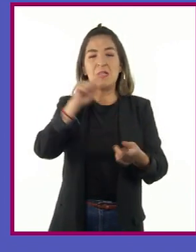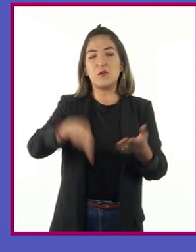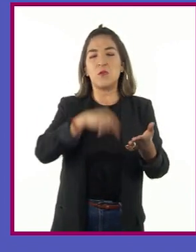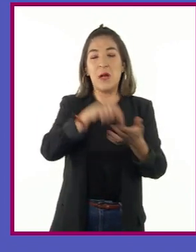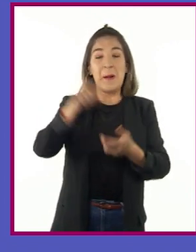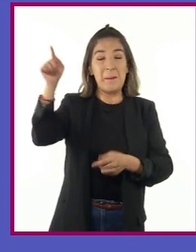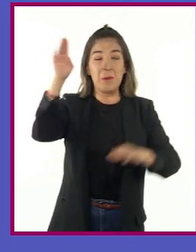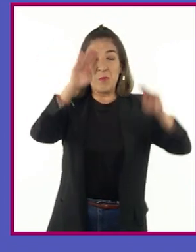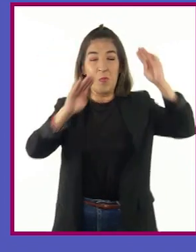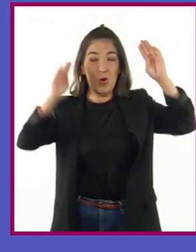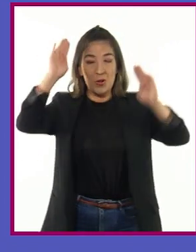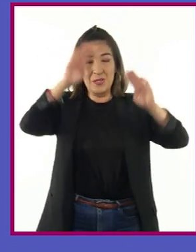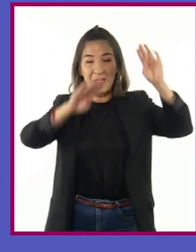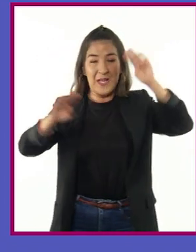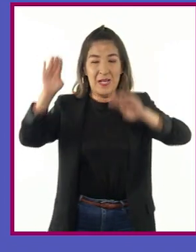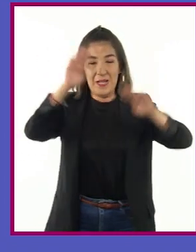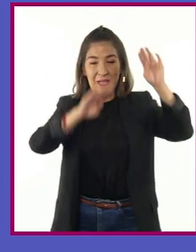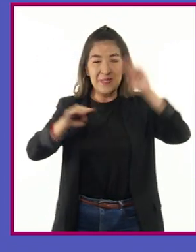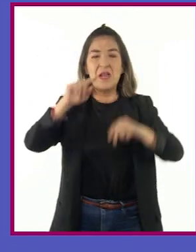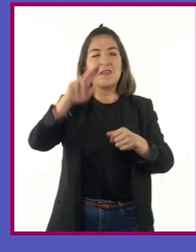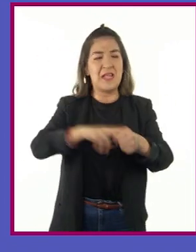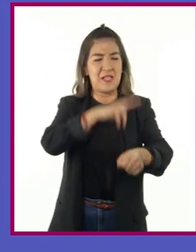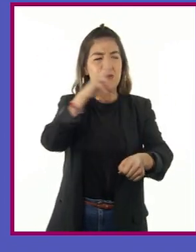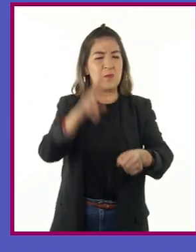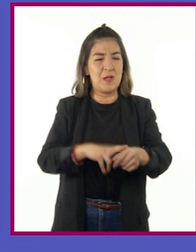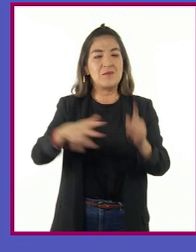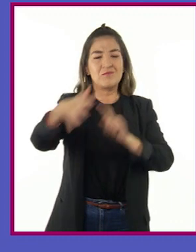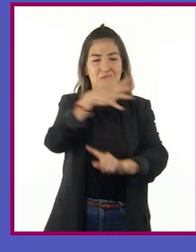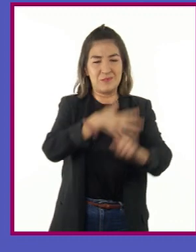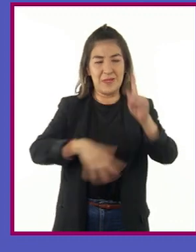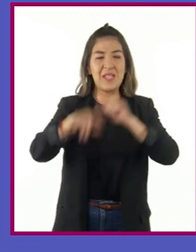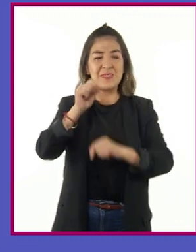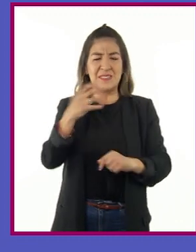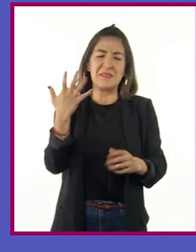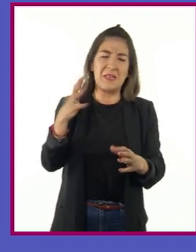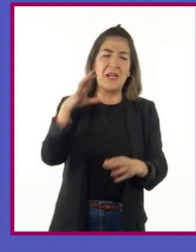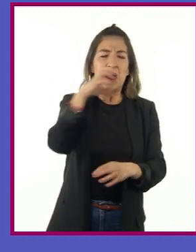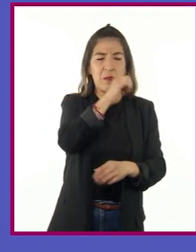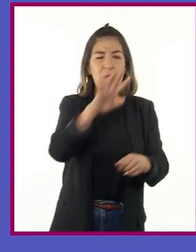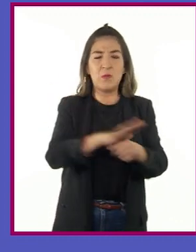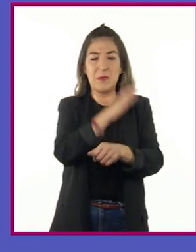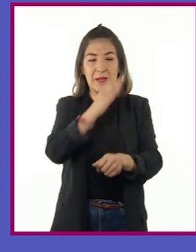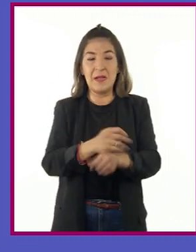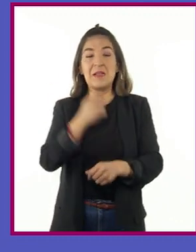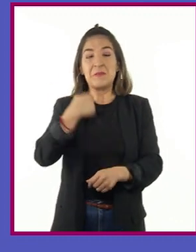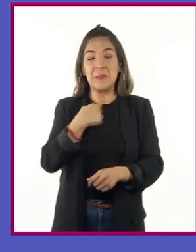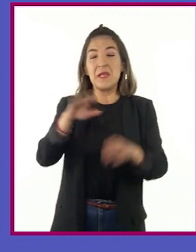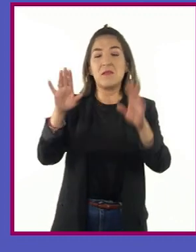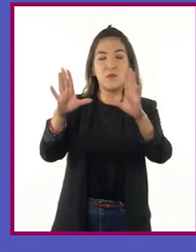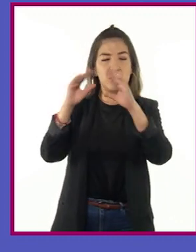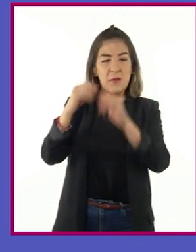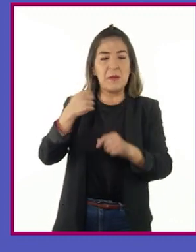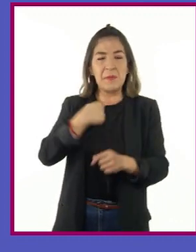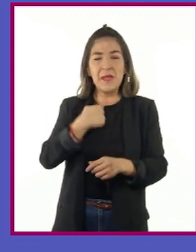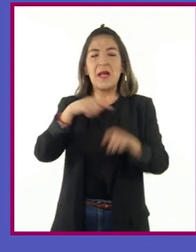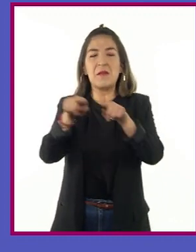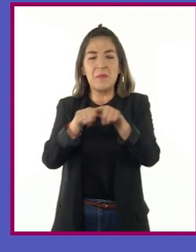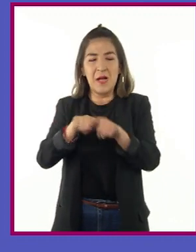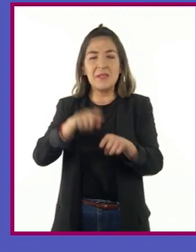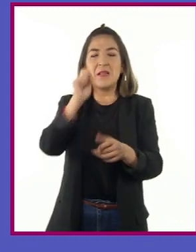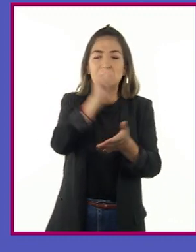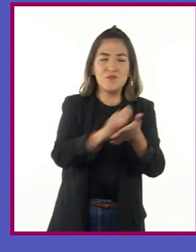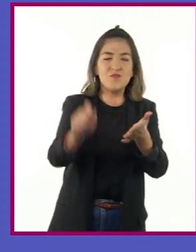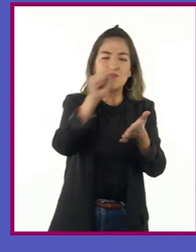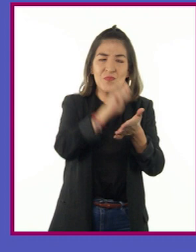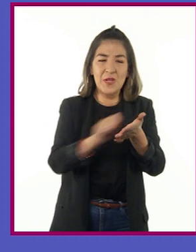tropical. Mis primeras letras las recibí de mi hermana, que era maestra. Quise ingresar en una escuela